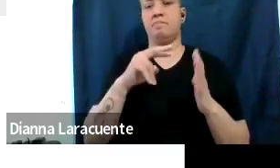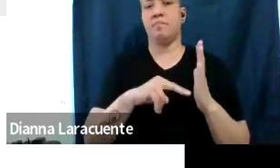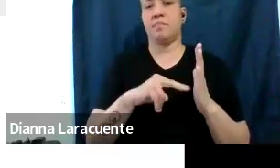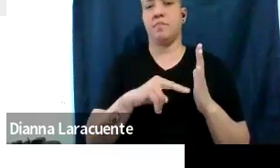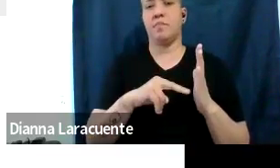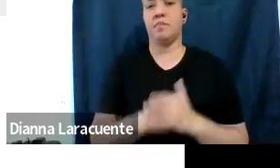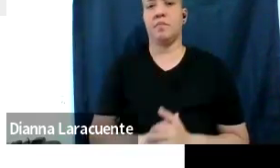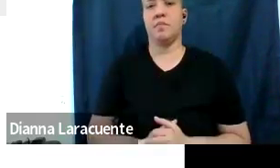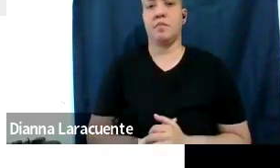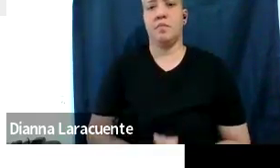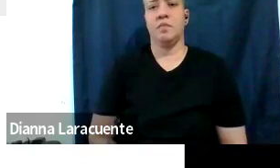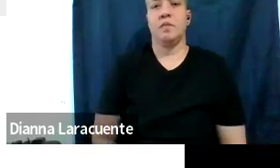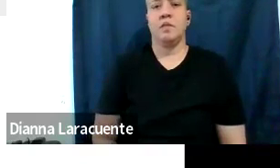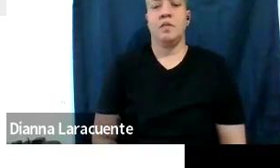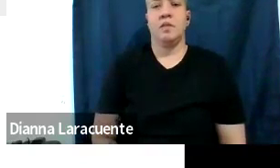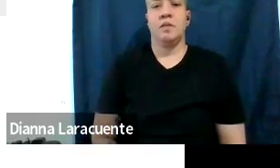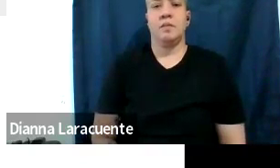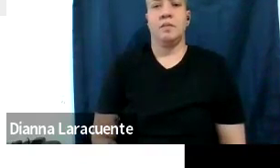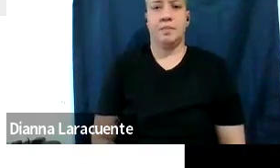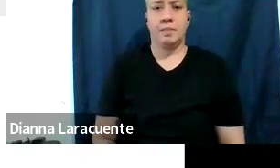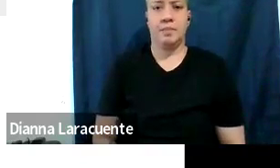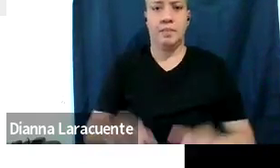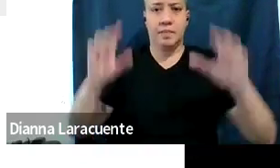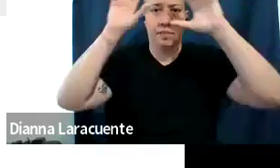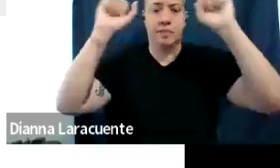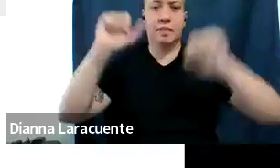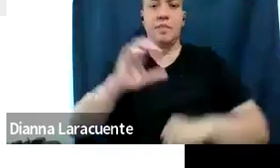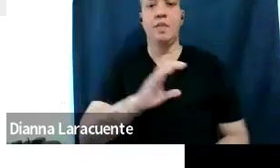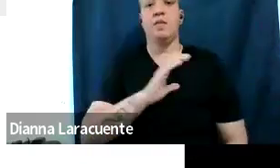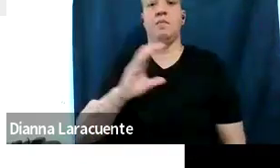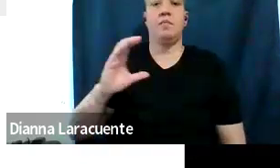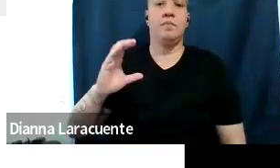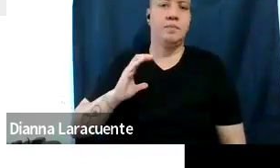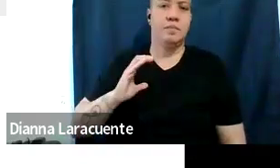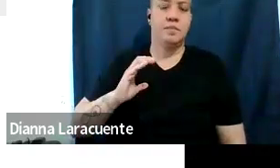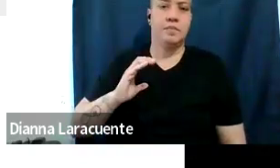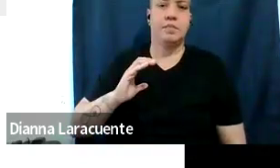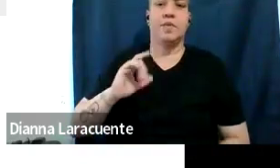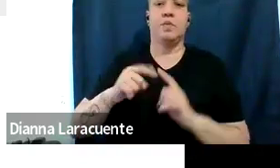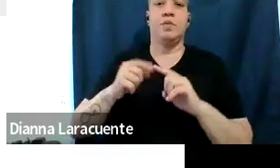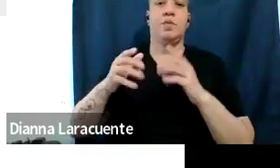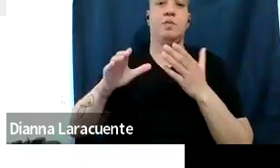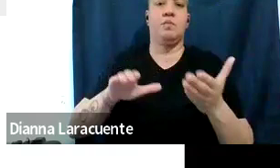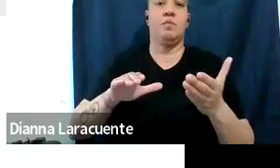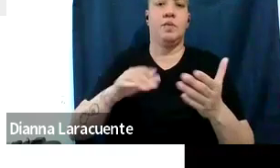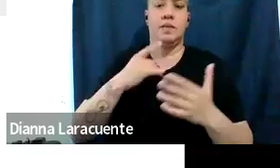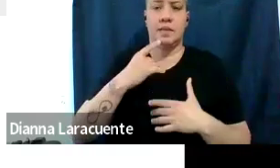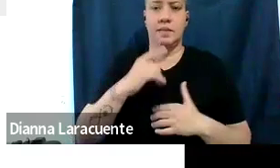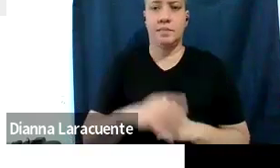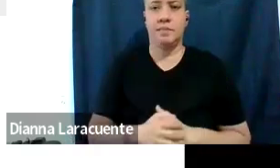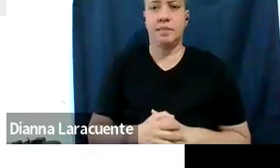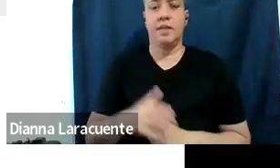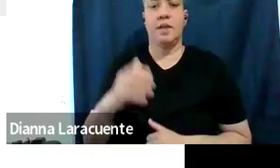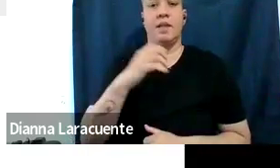speaker, el presidente de la Cámara del Congreso. Cuando muere dice,